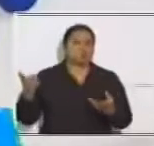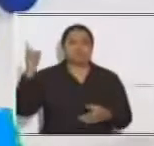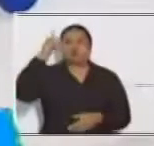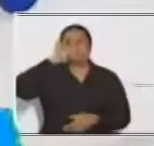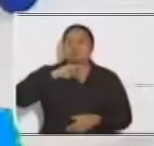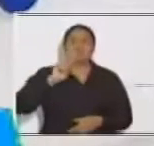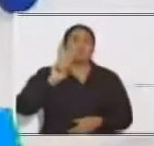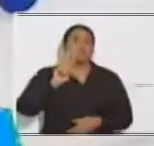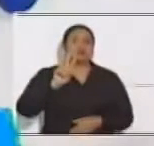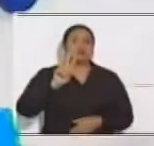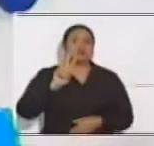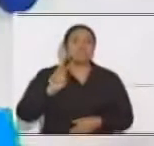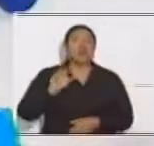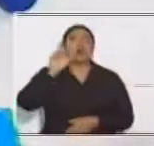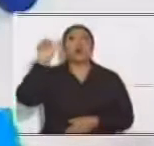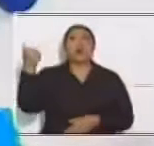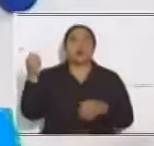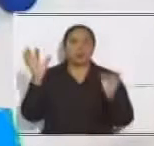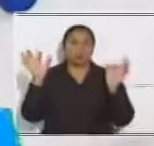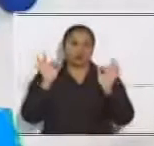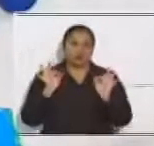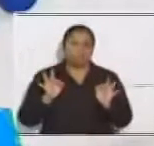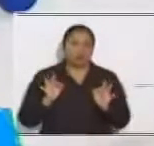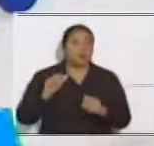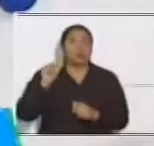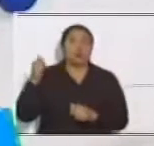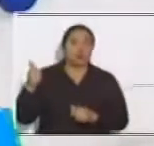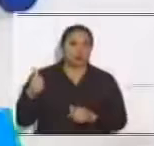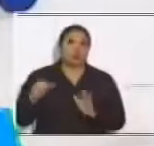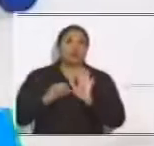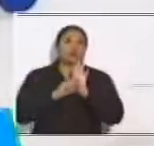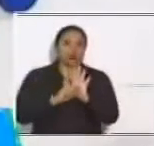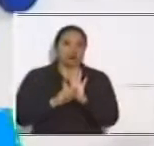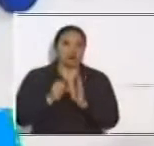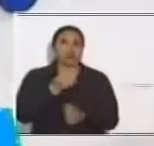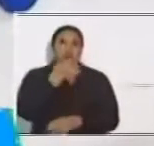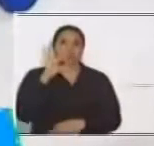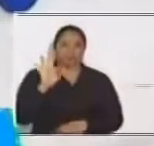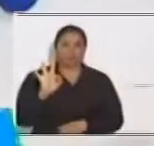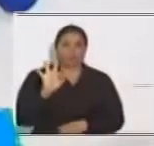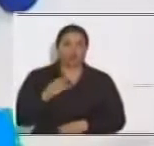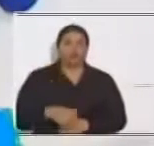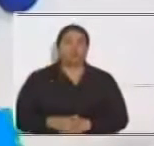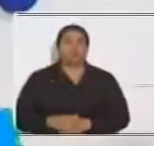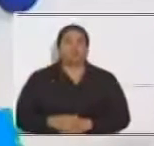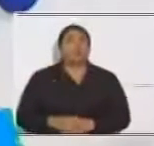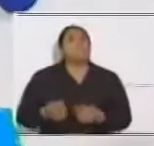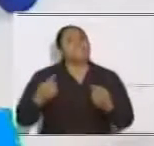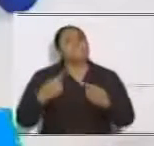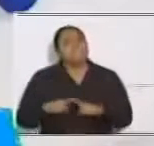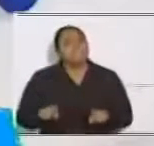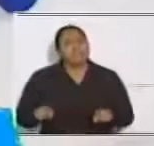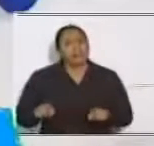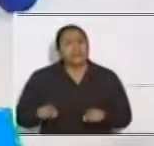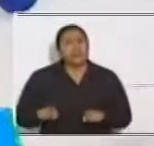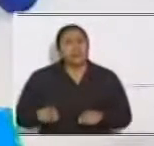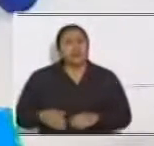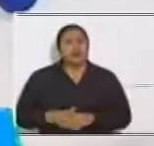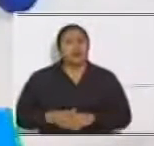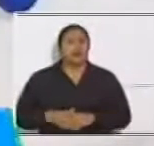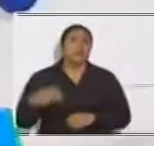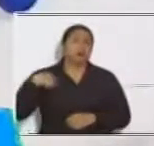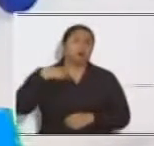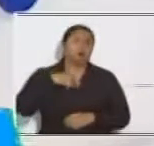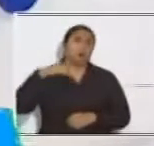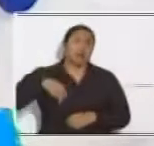figura. Había otra manera de simbolizar el número 3. Pero, hagámoslo de